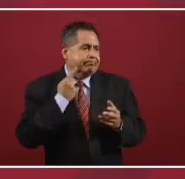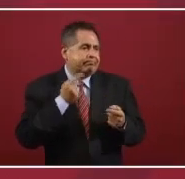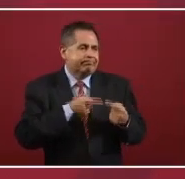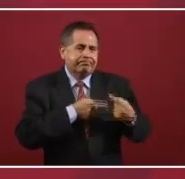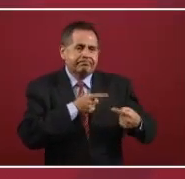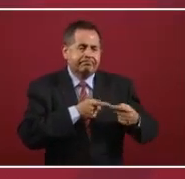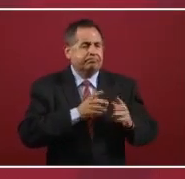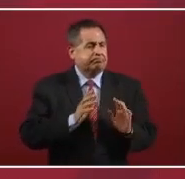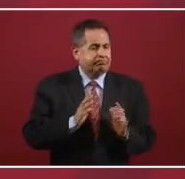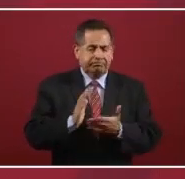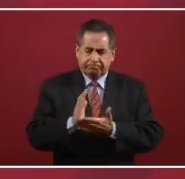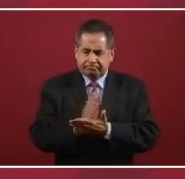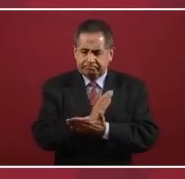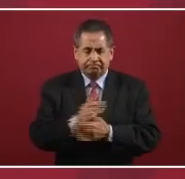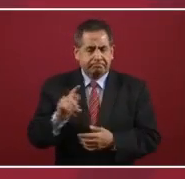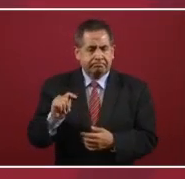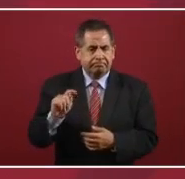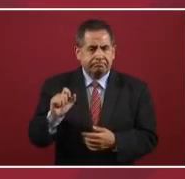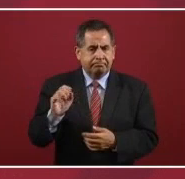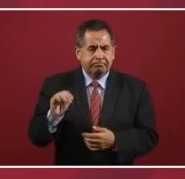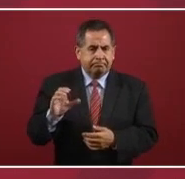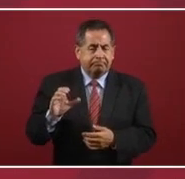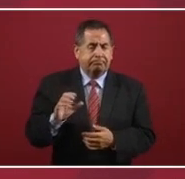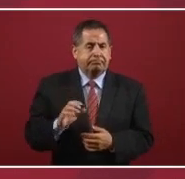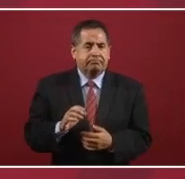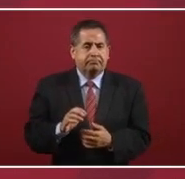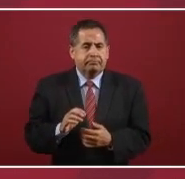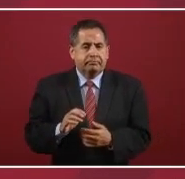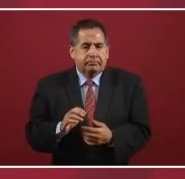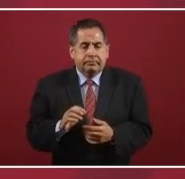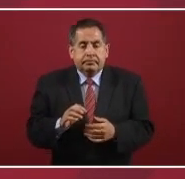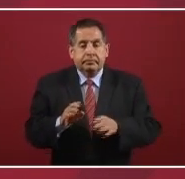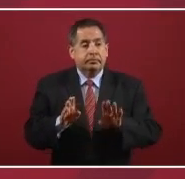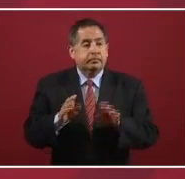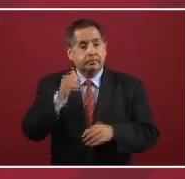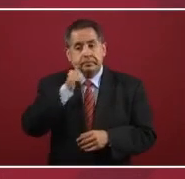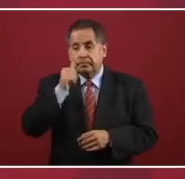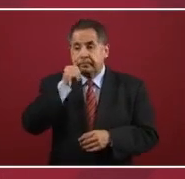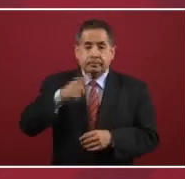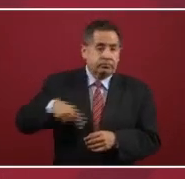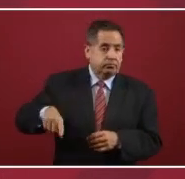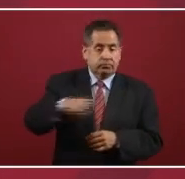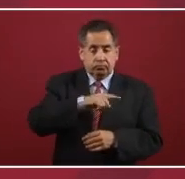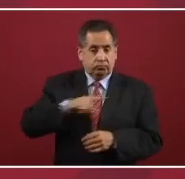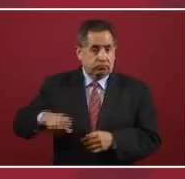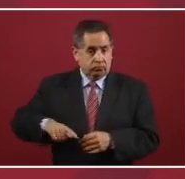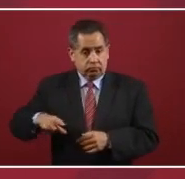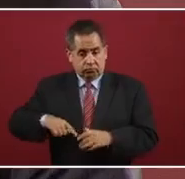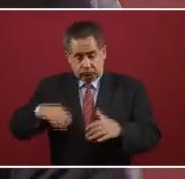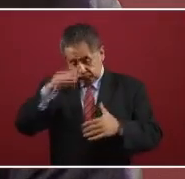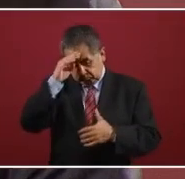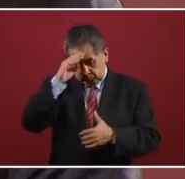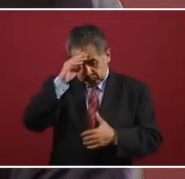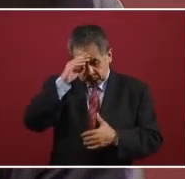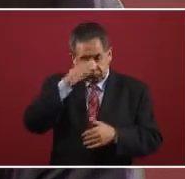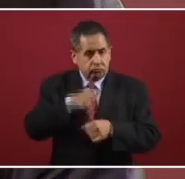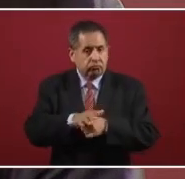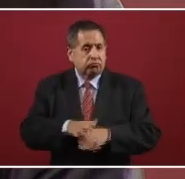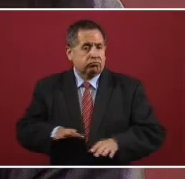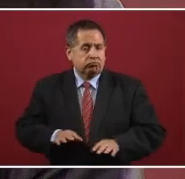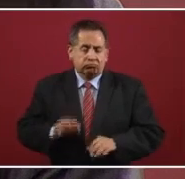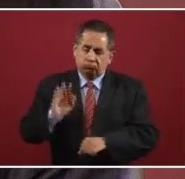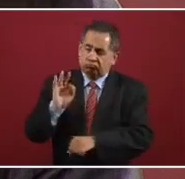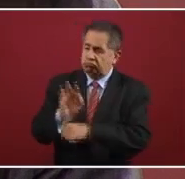las instituciones democráticas tienen que pensar en el interés general,